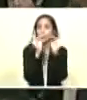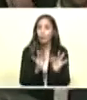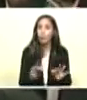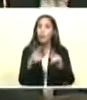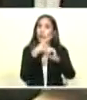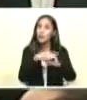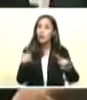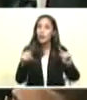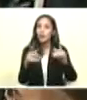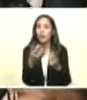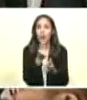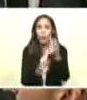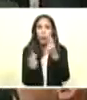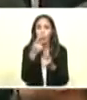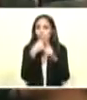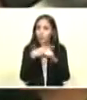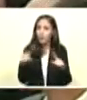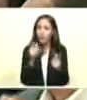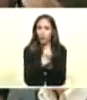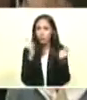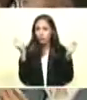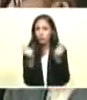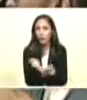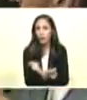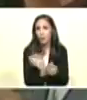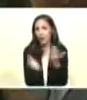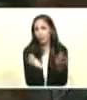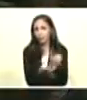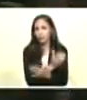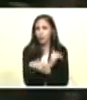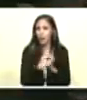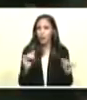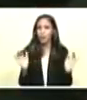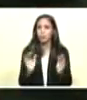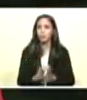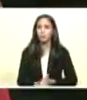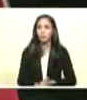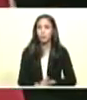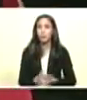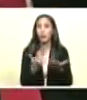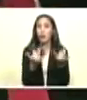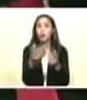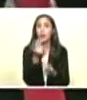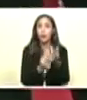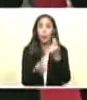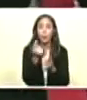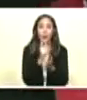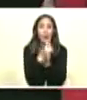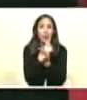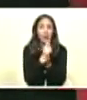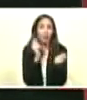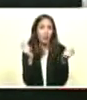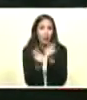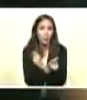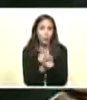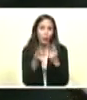tiempo económico para Venezuela está naciendo. El Petro anuncia un nuevo tiempo económico.